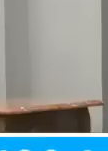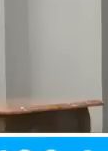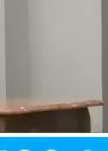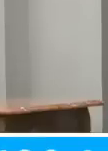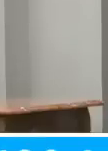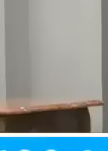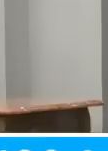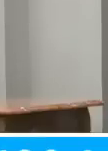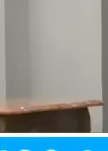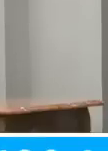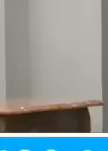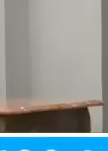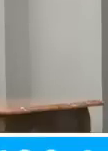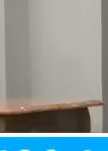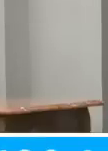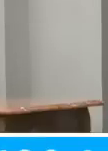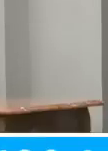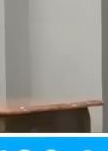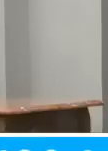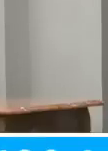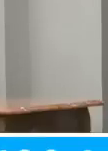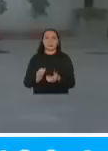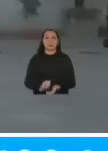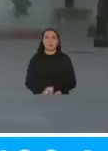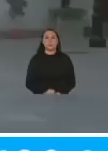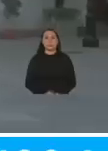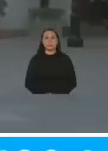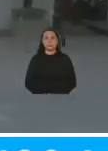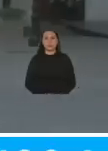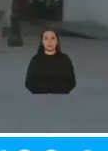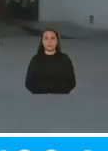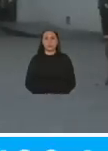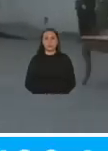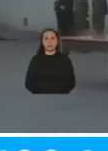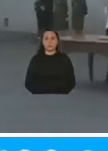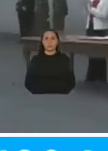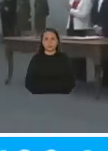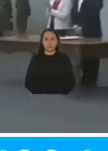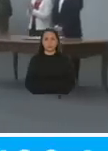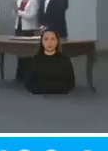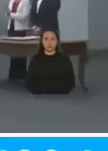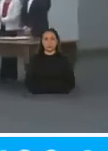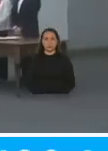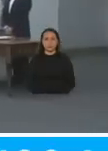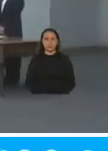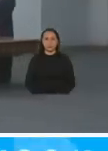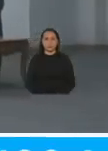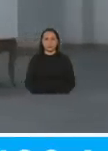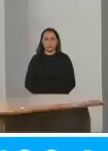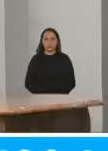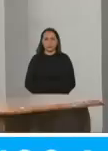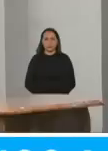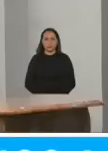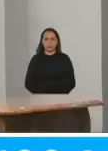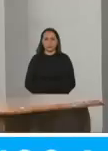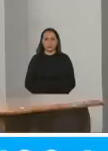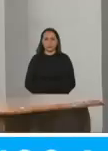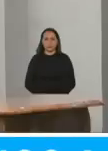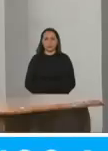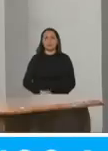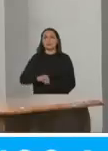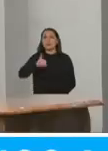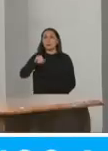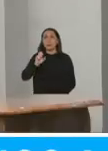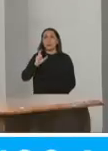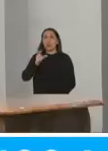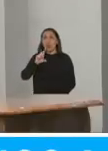ir más allá? ¿Hasta dónde quieren llegar? Y eso yo lo transmití al gobierno, se lo transmitimos a los convencionales, pero nos dijeron que el tema,